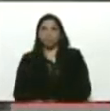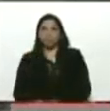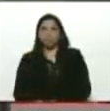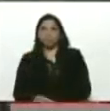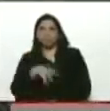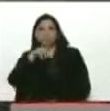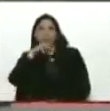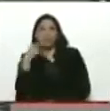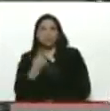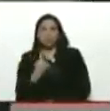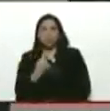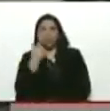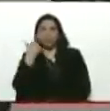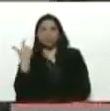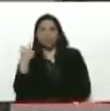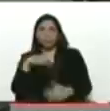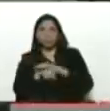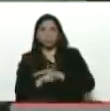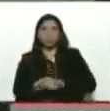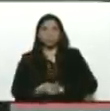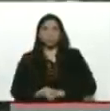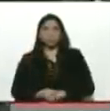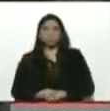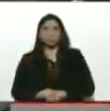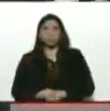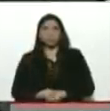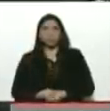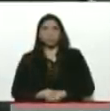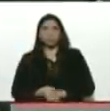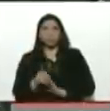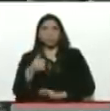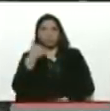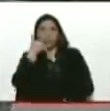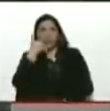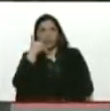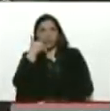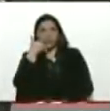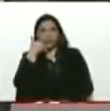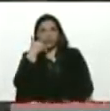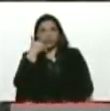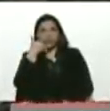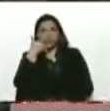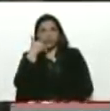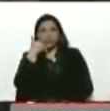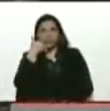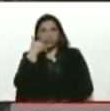Que habla sola. Ese estaba en aquel estuche. Aquí están unos teléfonos celulares.